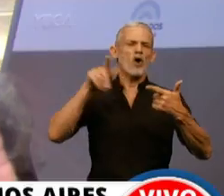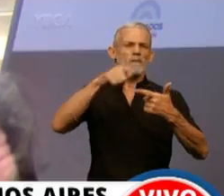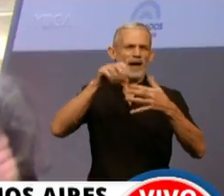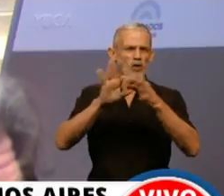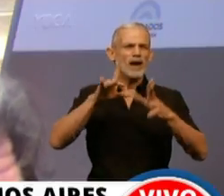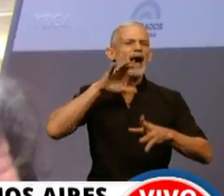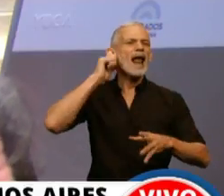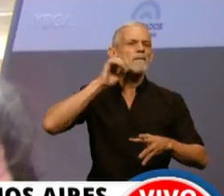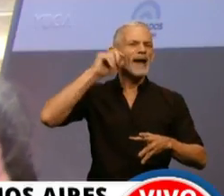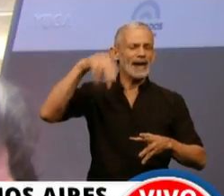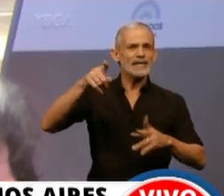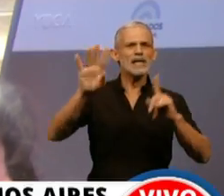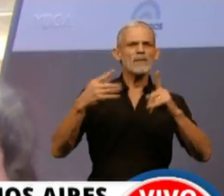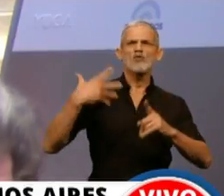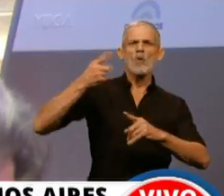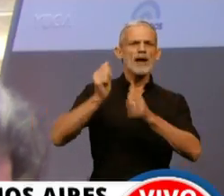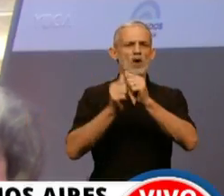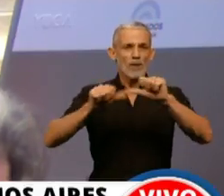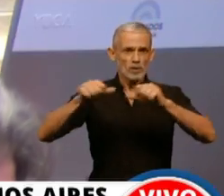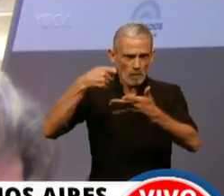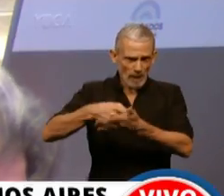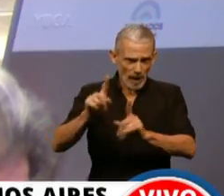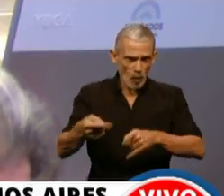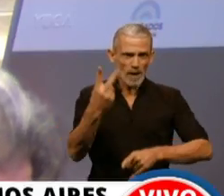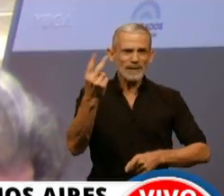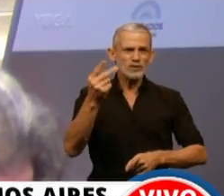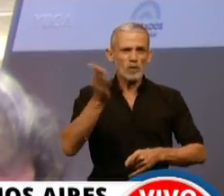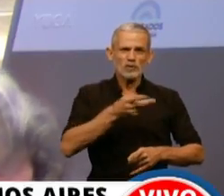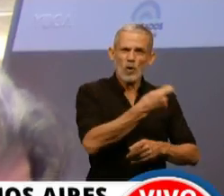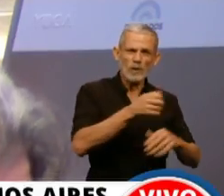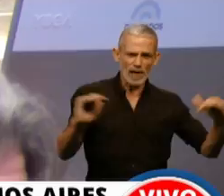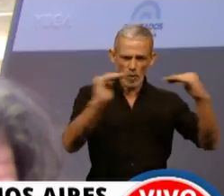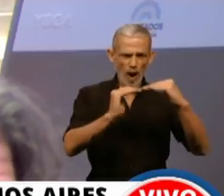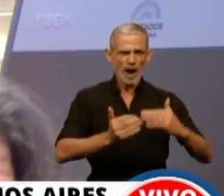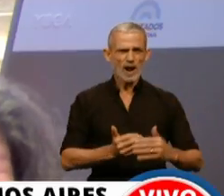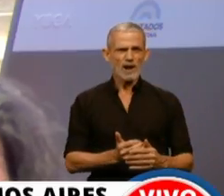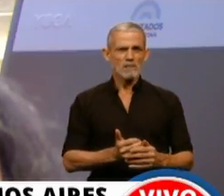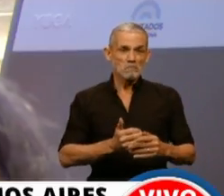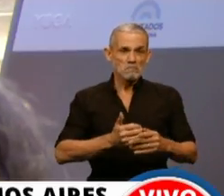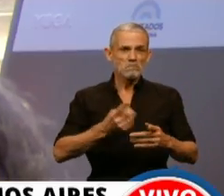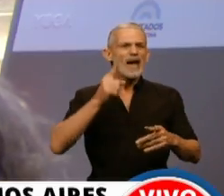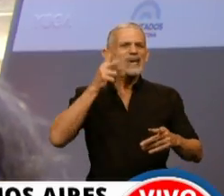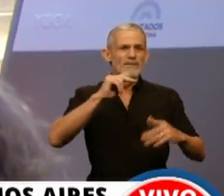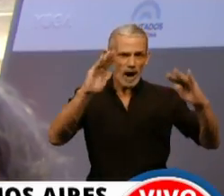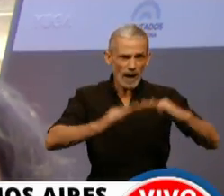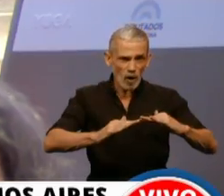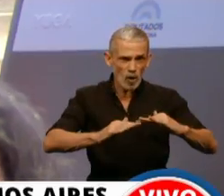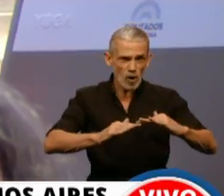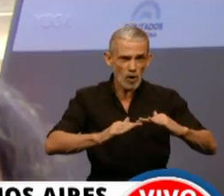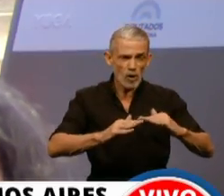los dueños de los laboratorios ahora este consenso fiscal bajo el iva por ejemplo